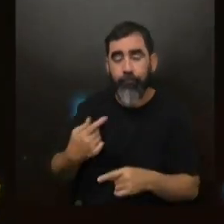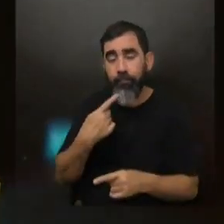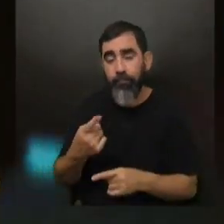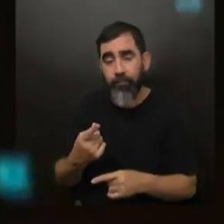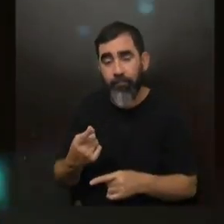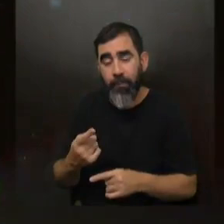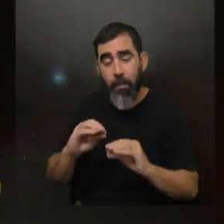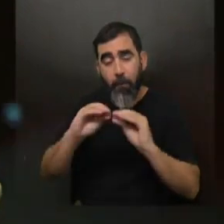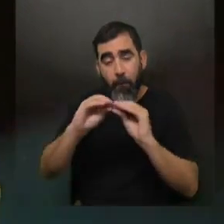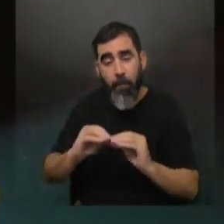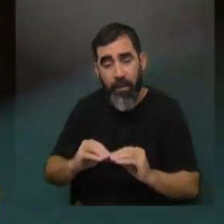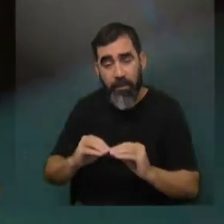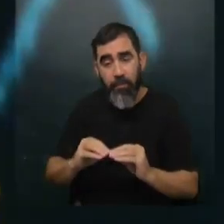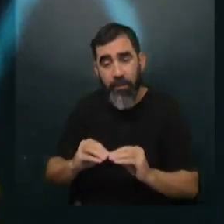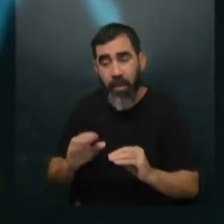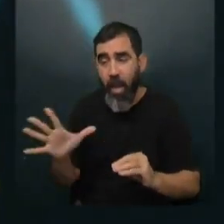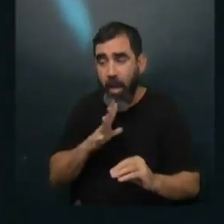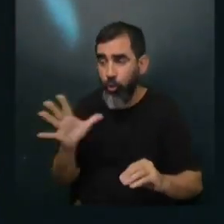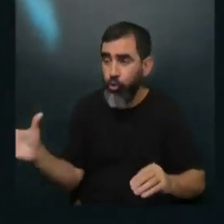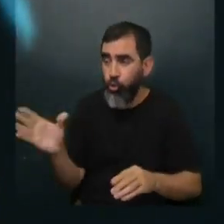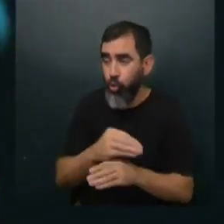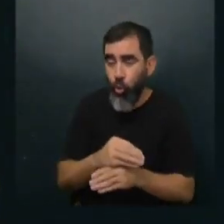de la matemática, está en todos lados, ¿no?